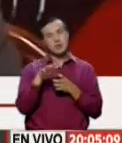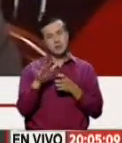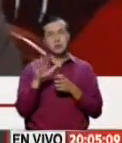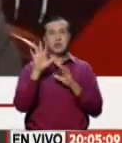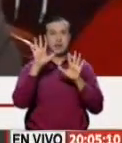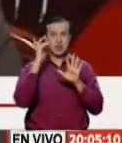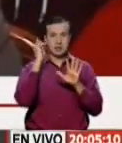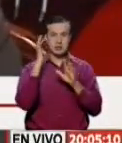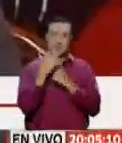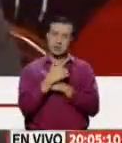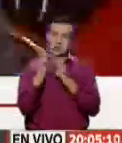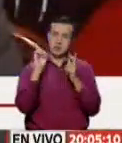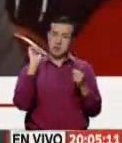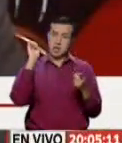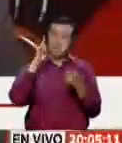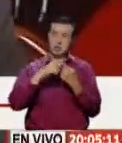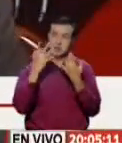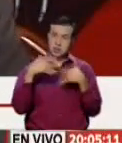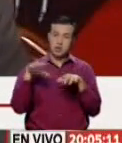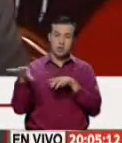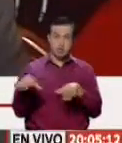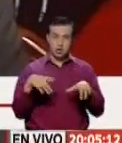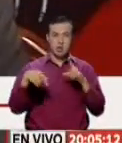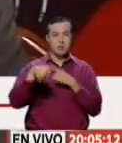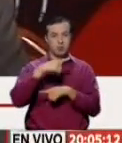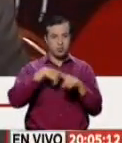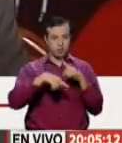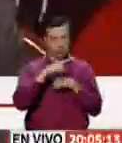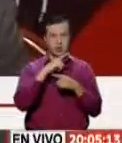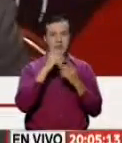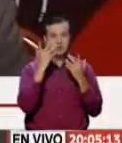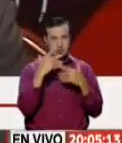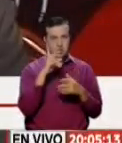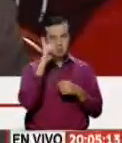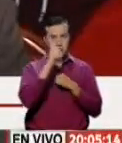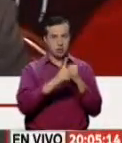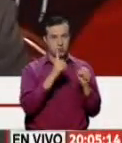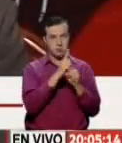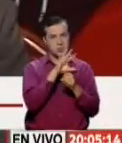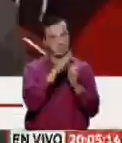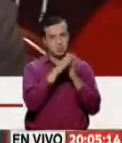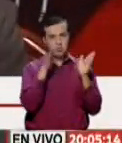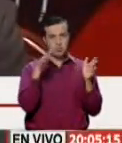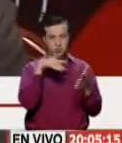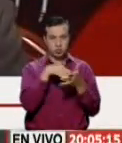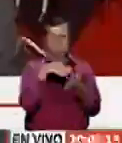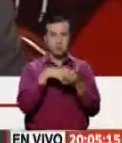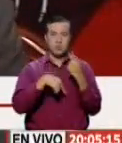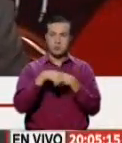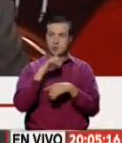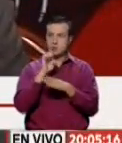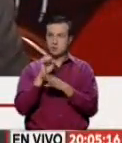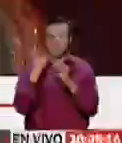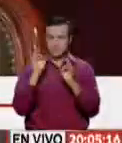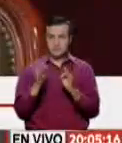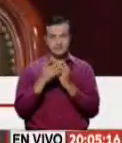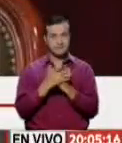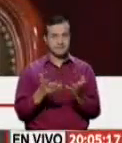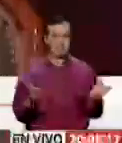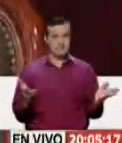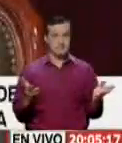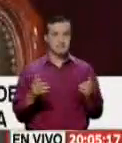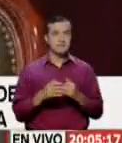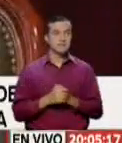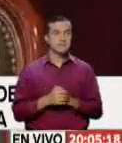de 10 días libres hasta que podamos coordinar su retorno para que culminen en un año aproximadamente sus estudios y regresen a servir al Ecuador.